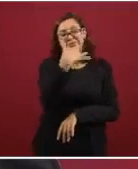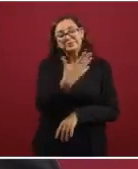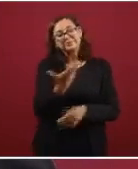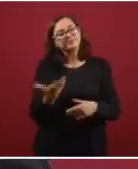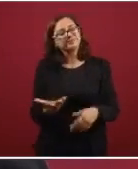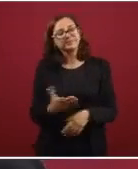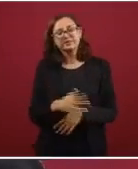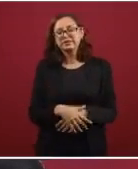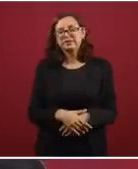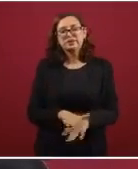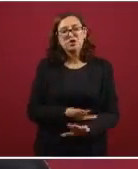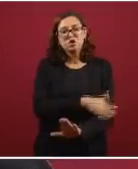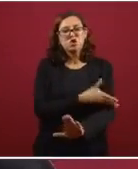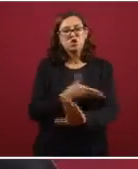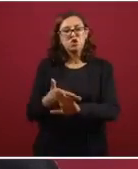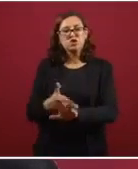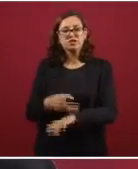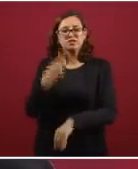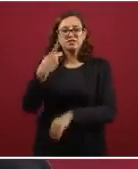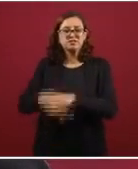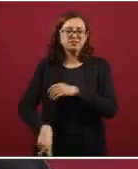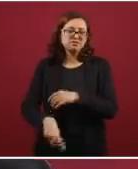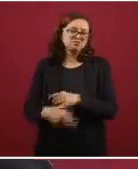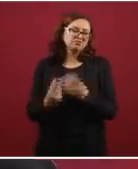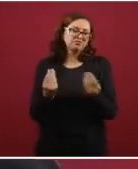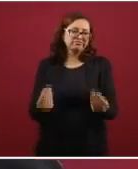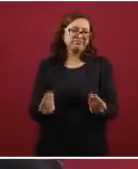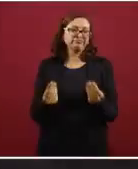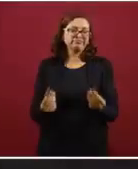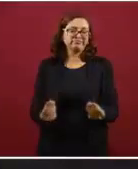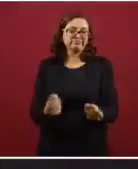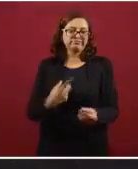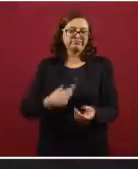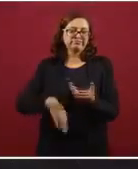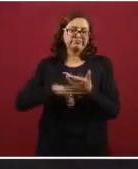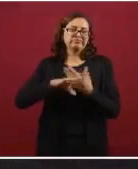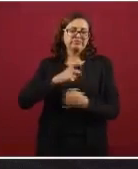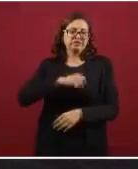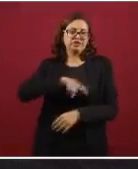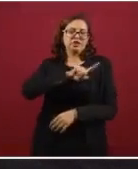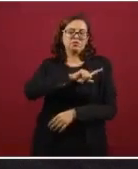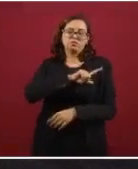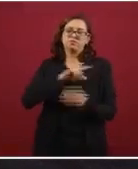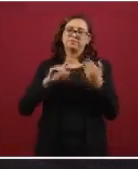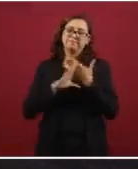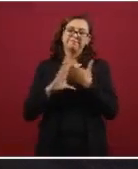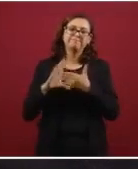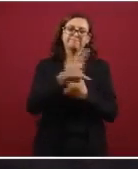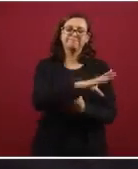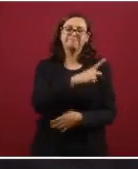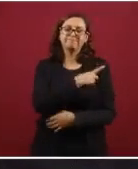que afectan muchas veces la salud.